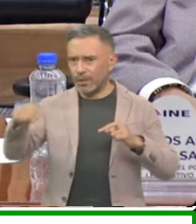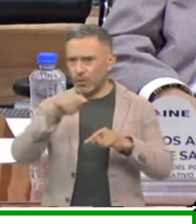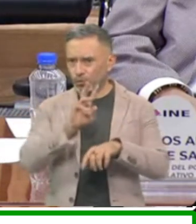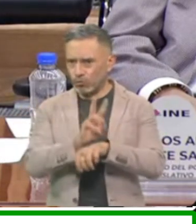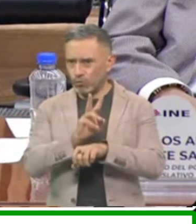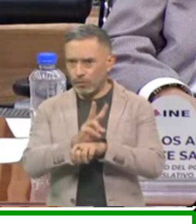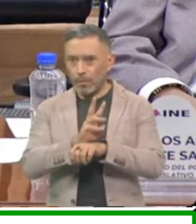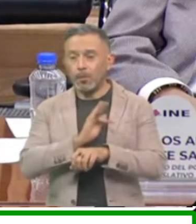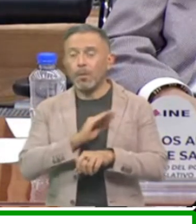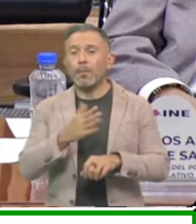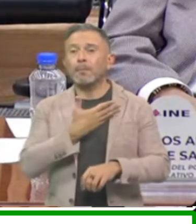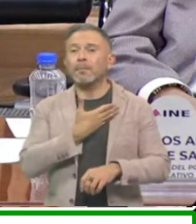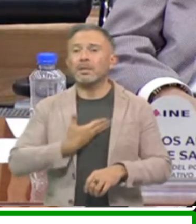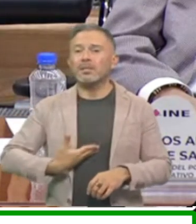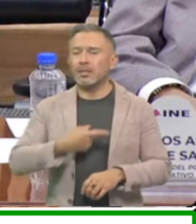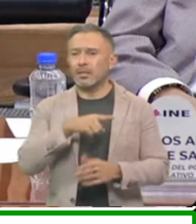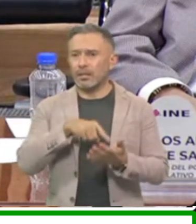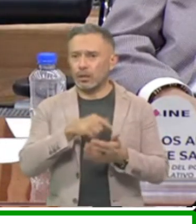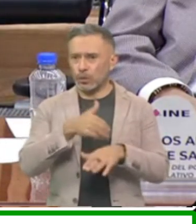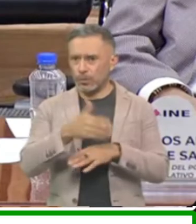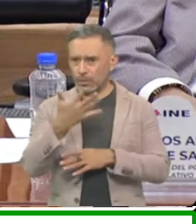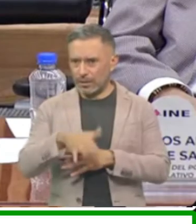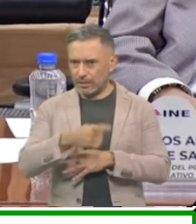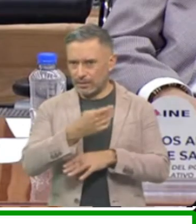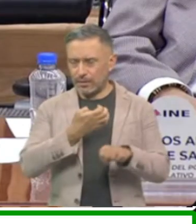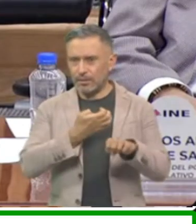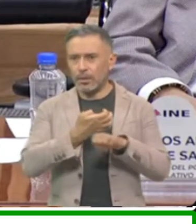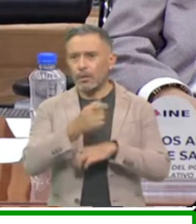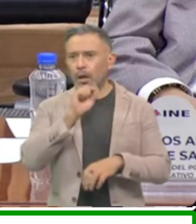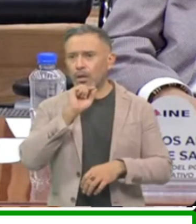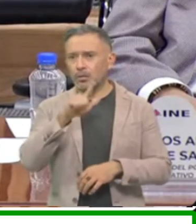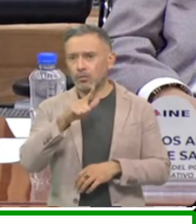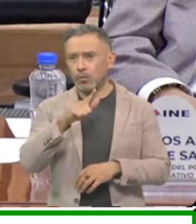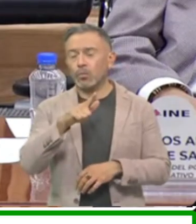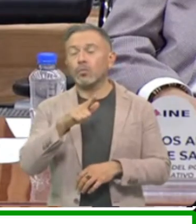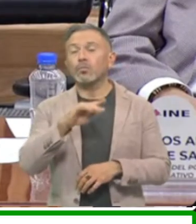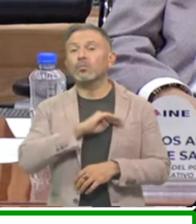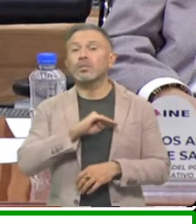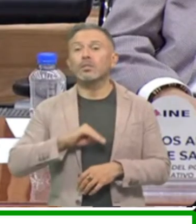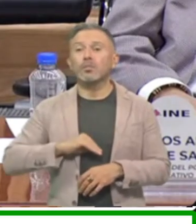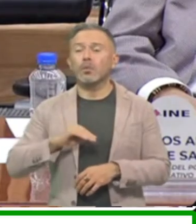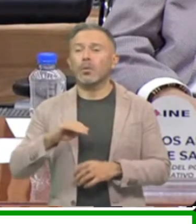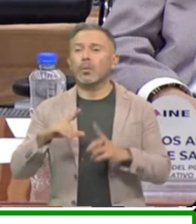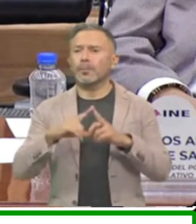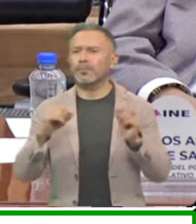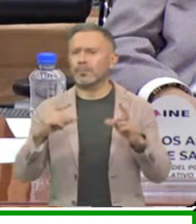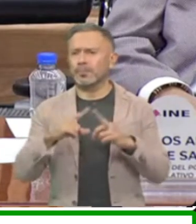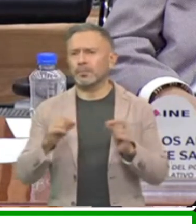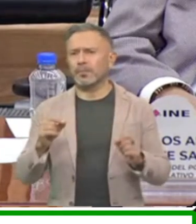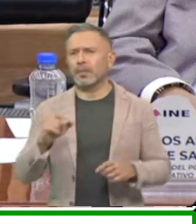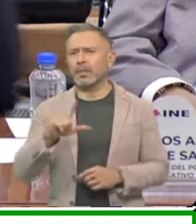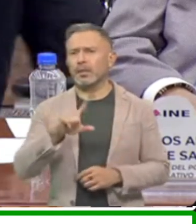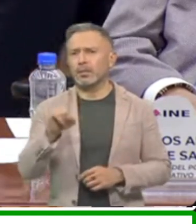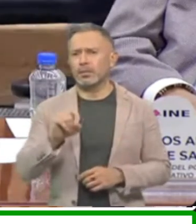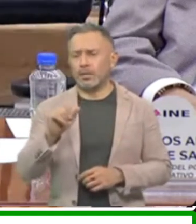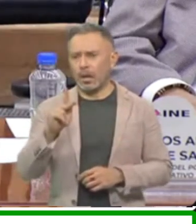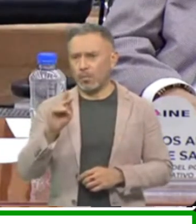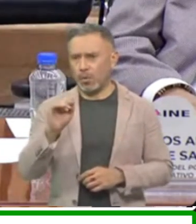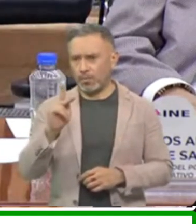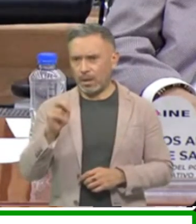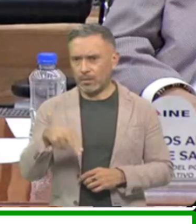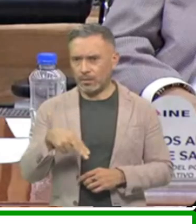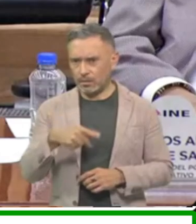Consejo Distrital número 10 del Estado de Jalisco, en el municipio de Zapopan, declaró a los medios de